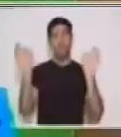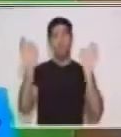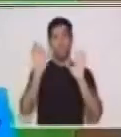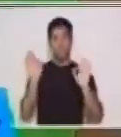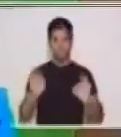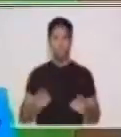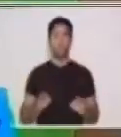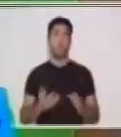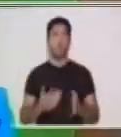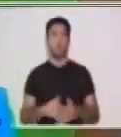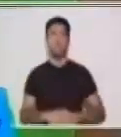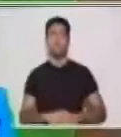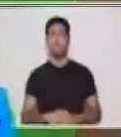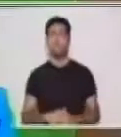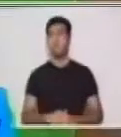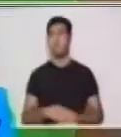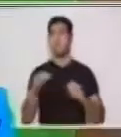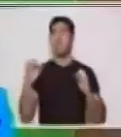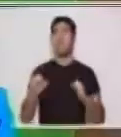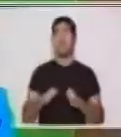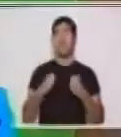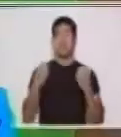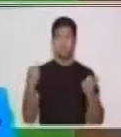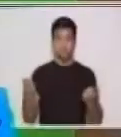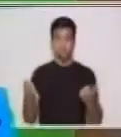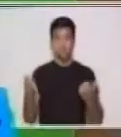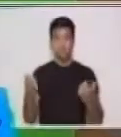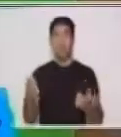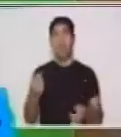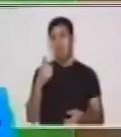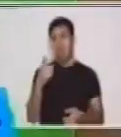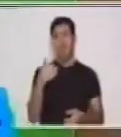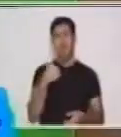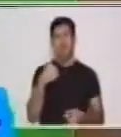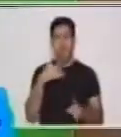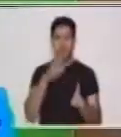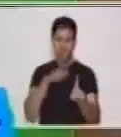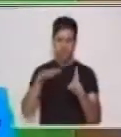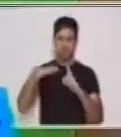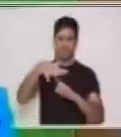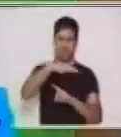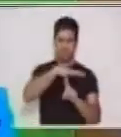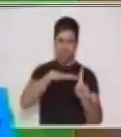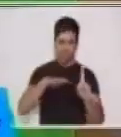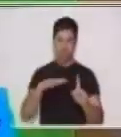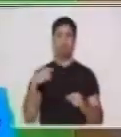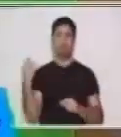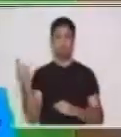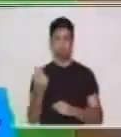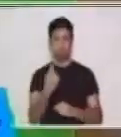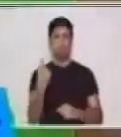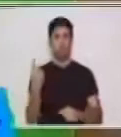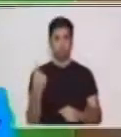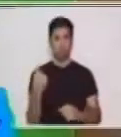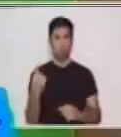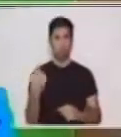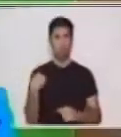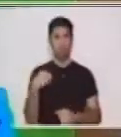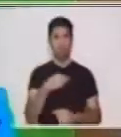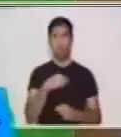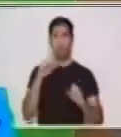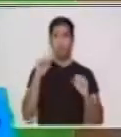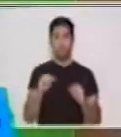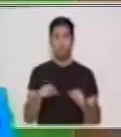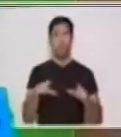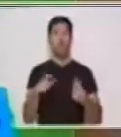también rectangular. Entonces, es algo que está en nuestro contexto, es parte de nuestra vida cotidiana el poder